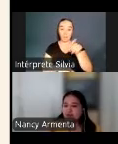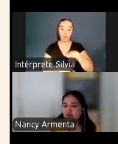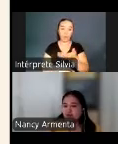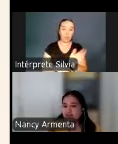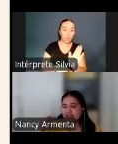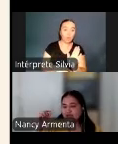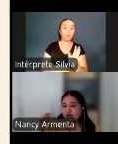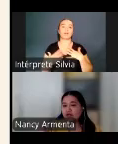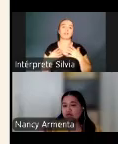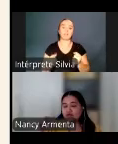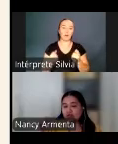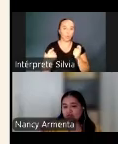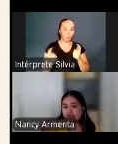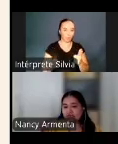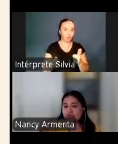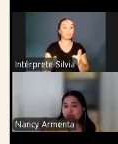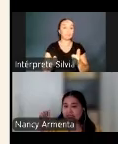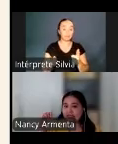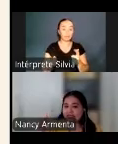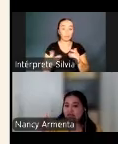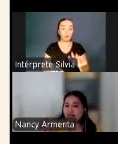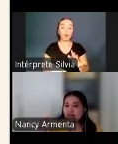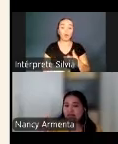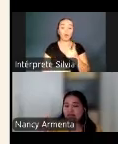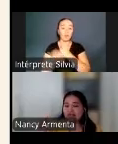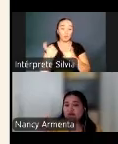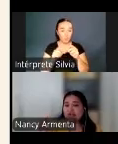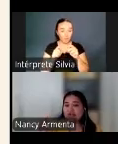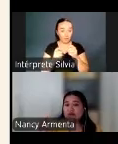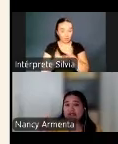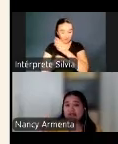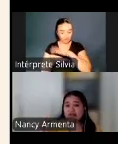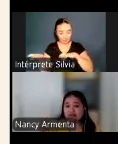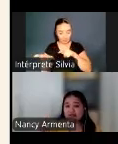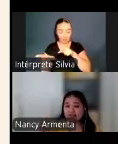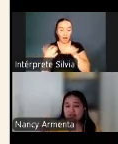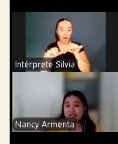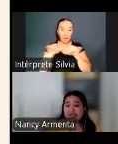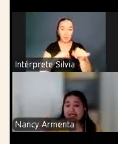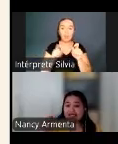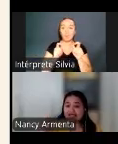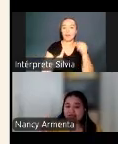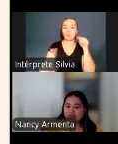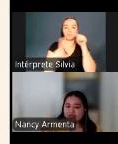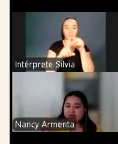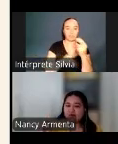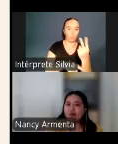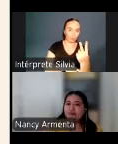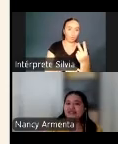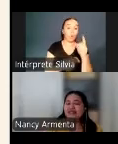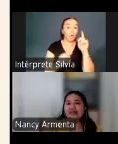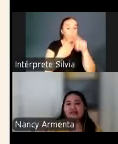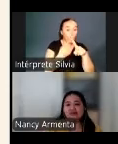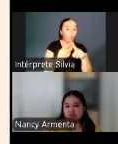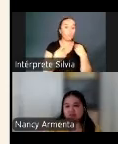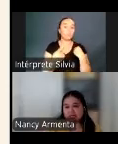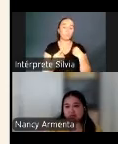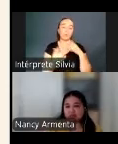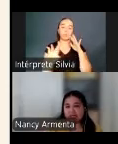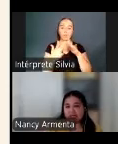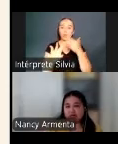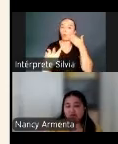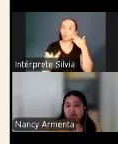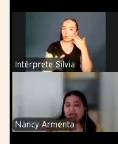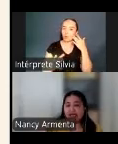de este informe se ponen otros dos objetivos y ahí es donde aparece el objetivo del trato digno. Y el trato digno va más allá de los